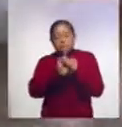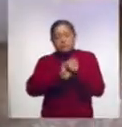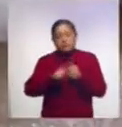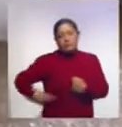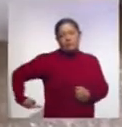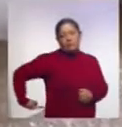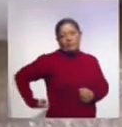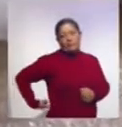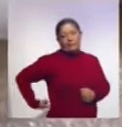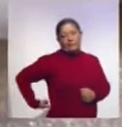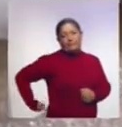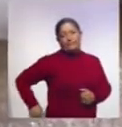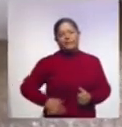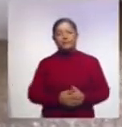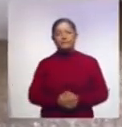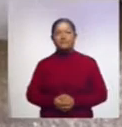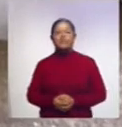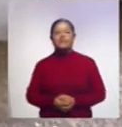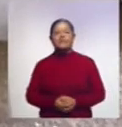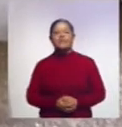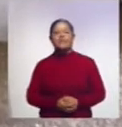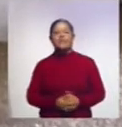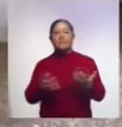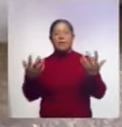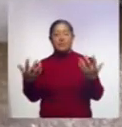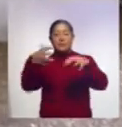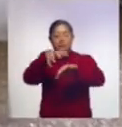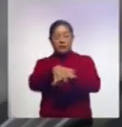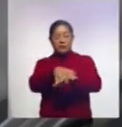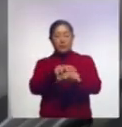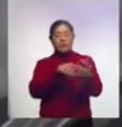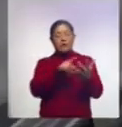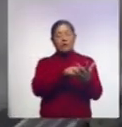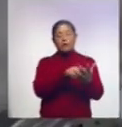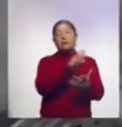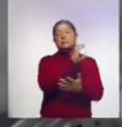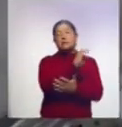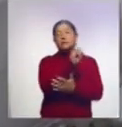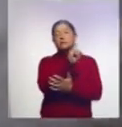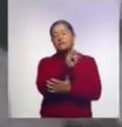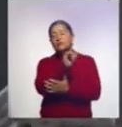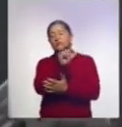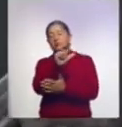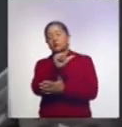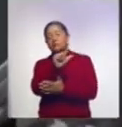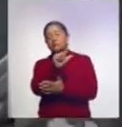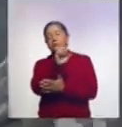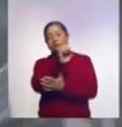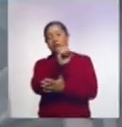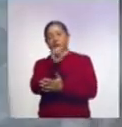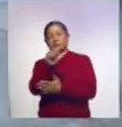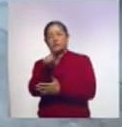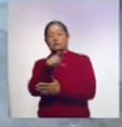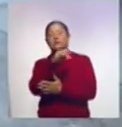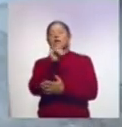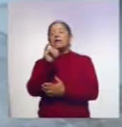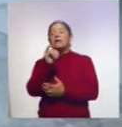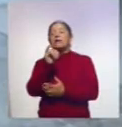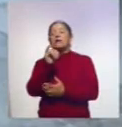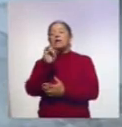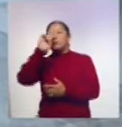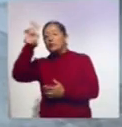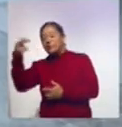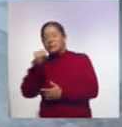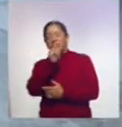En una acción conjunta, la Secretaría de Salud del Estado, el Centro de Investigación y de Estudios Avanzados del Instituto Politécnico Nacional,